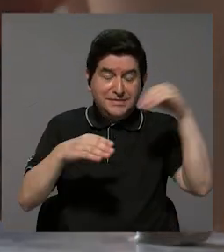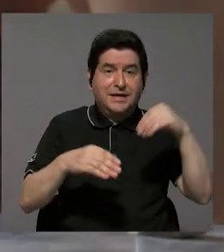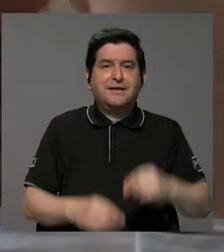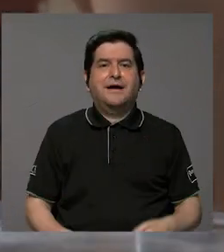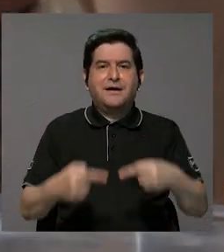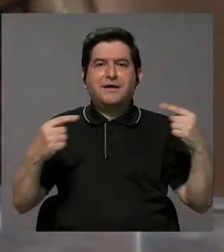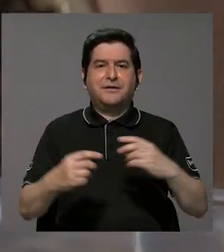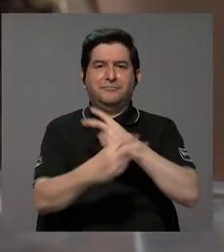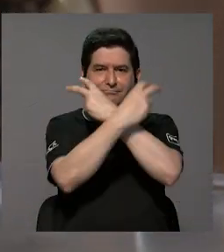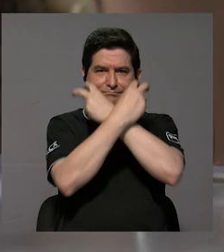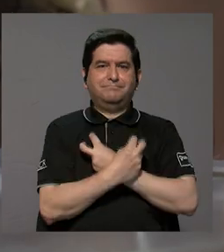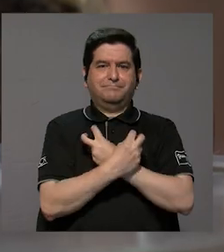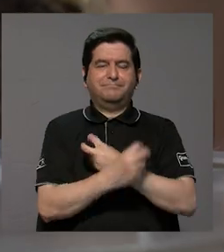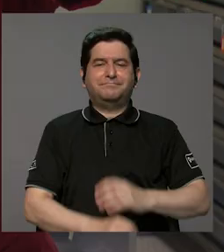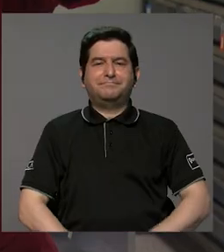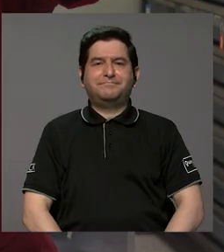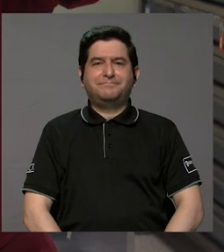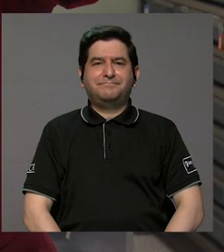obtiene el antídoto.